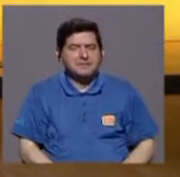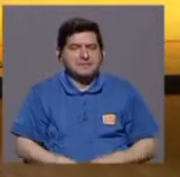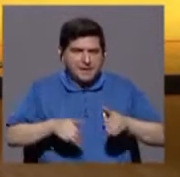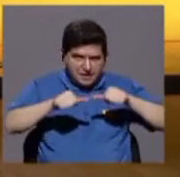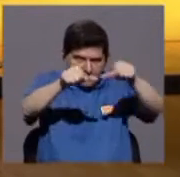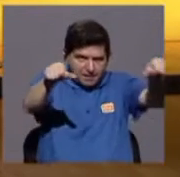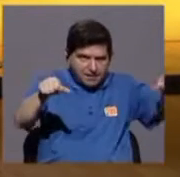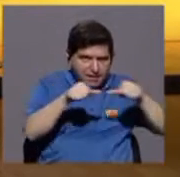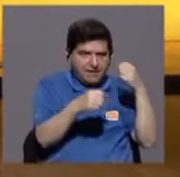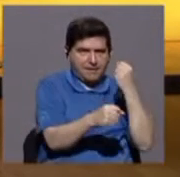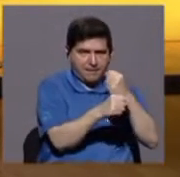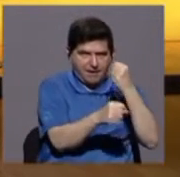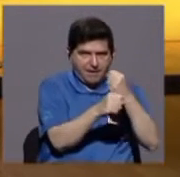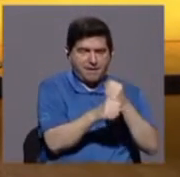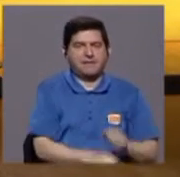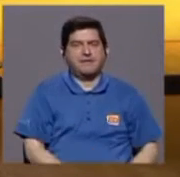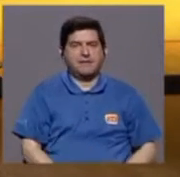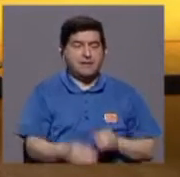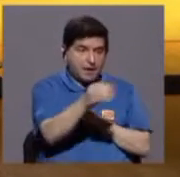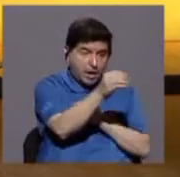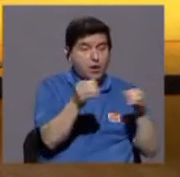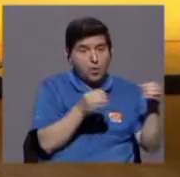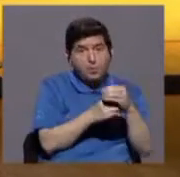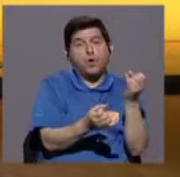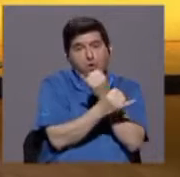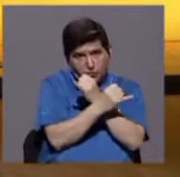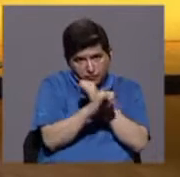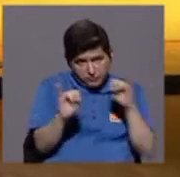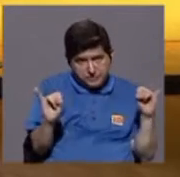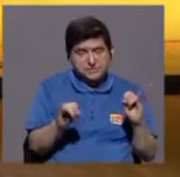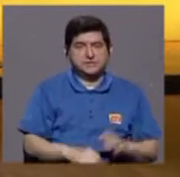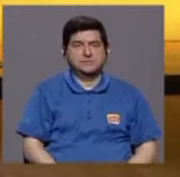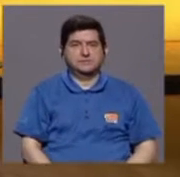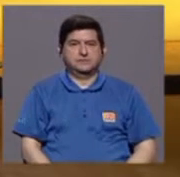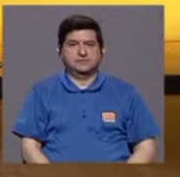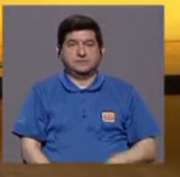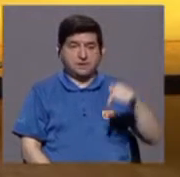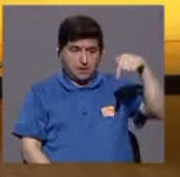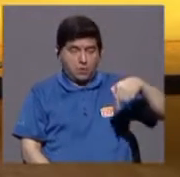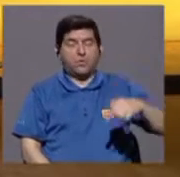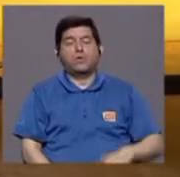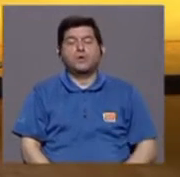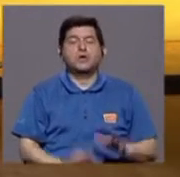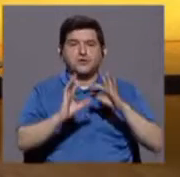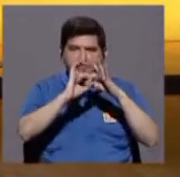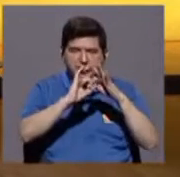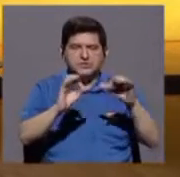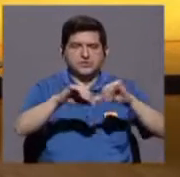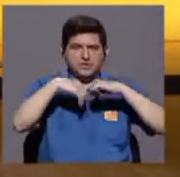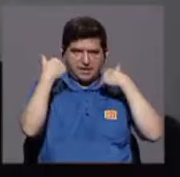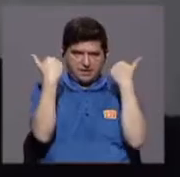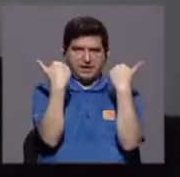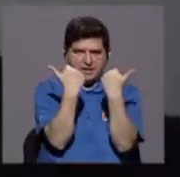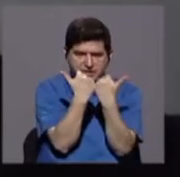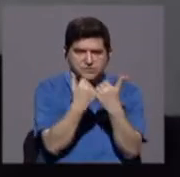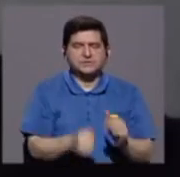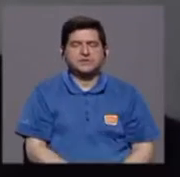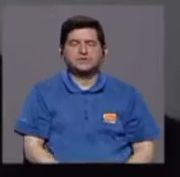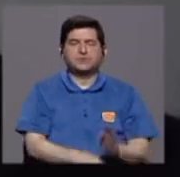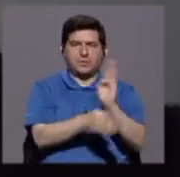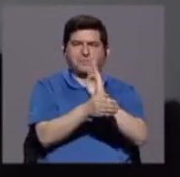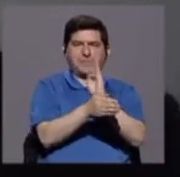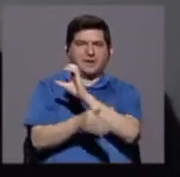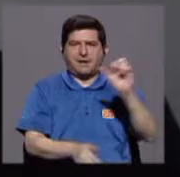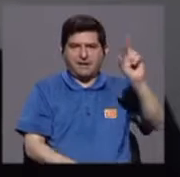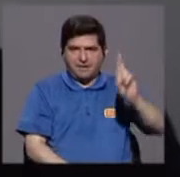trabajo, una oficina independiente hoy en día de la asociación bancaria, pero nacimos al amparo de la asociación. Y